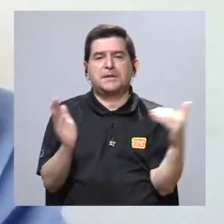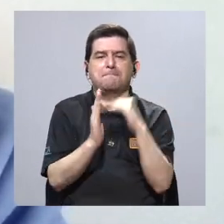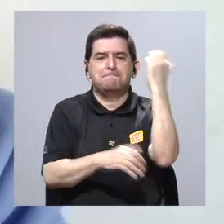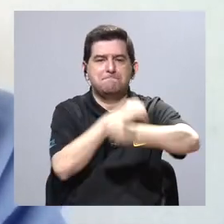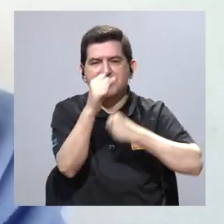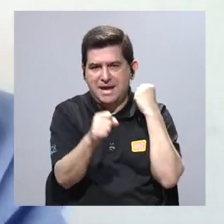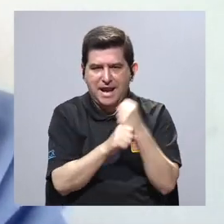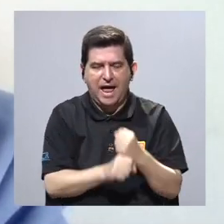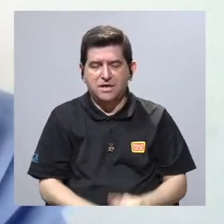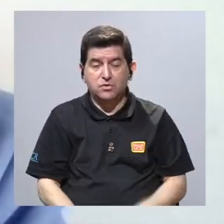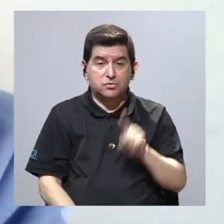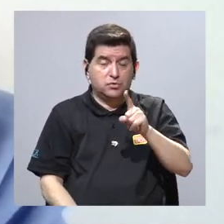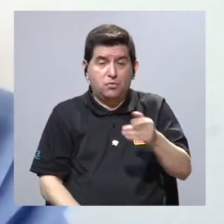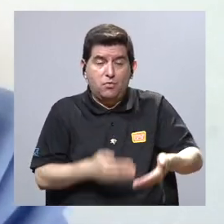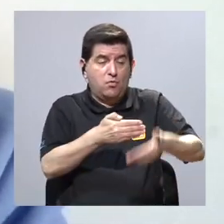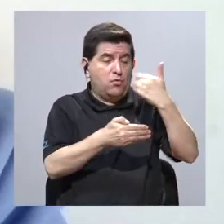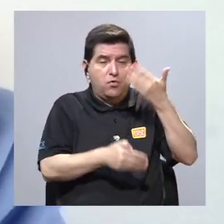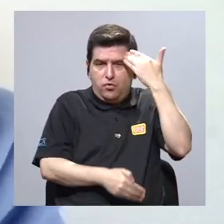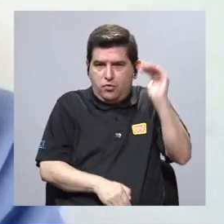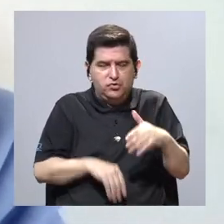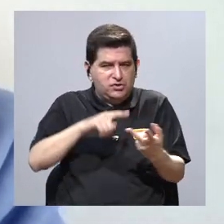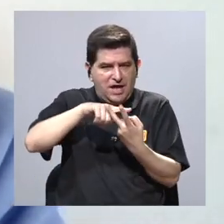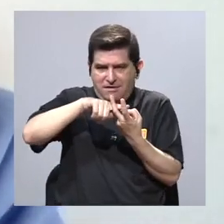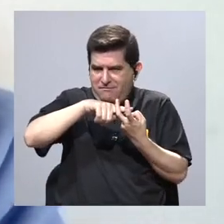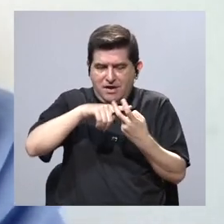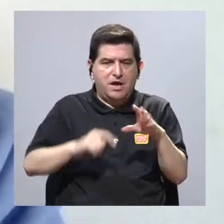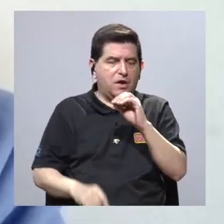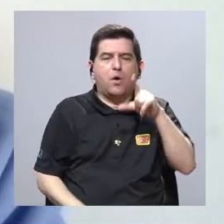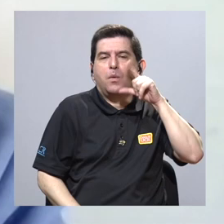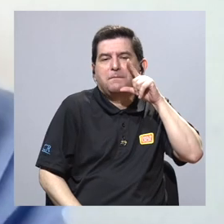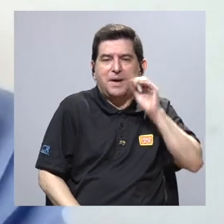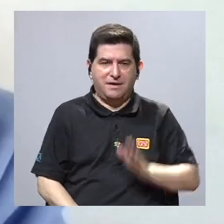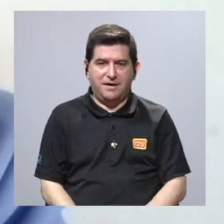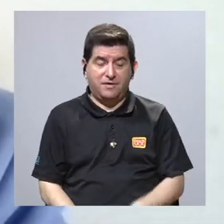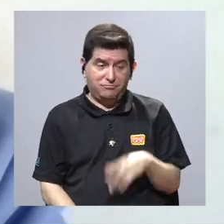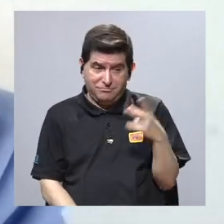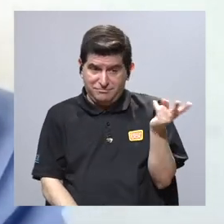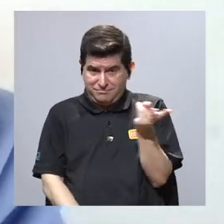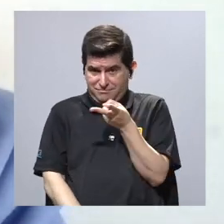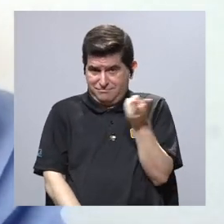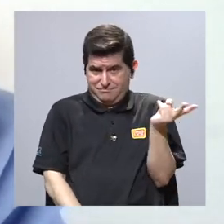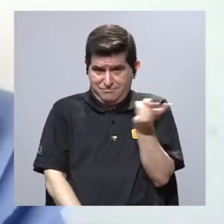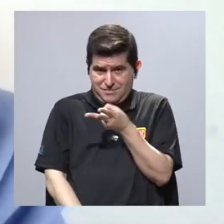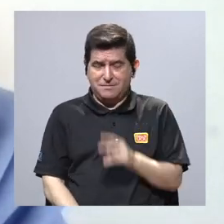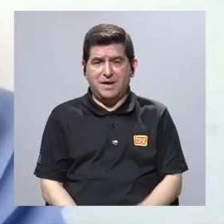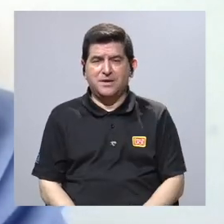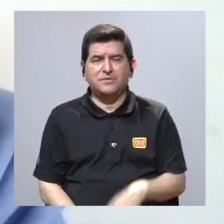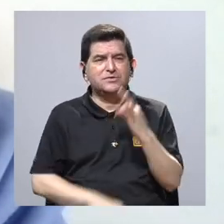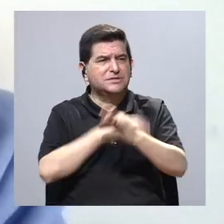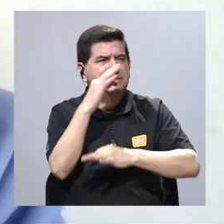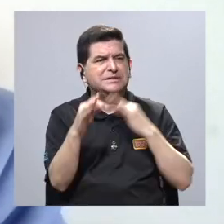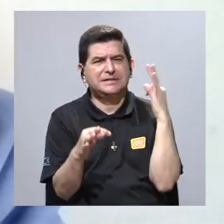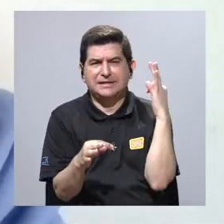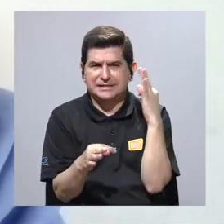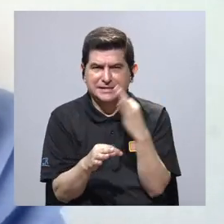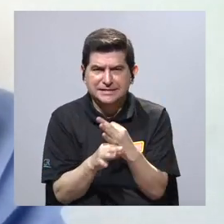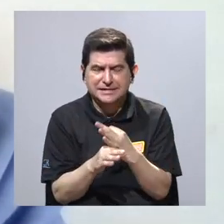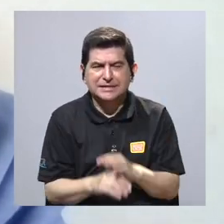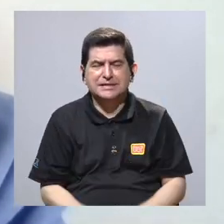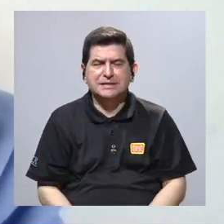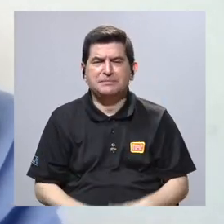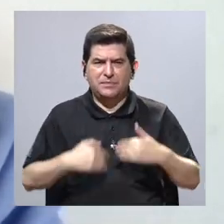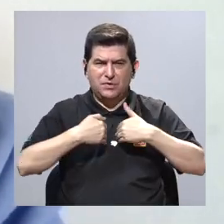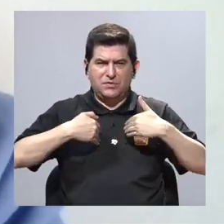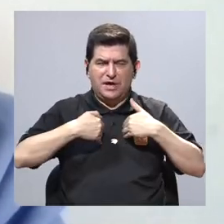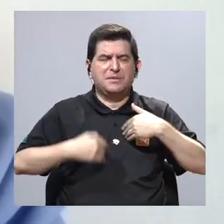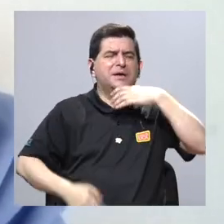un ancestro que no sabemos si fue murciélago o si fue ave, ¿verdad? Porque los dos son órdenes de vertebrados